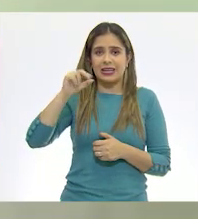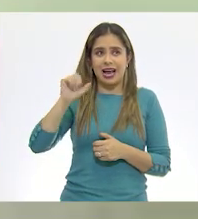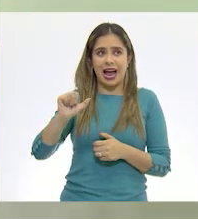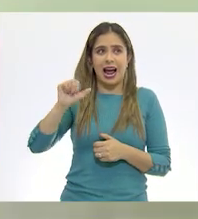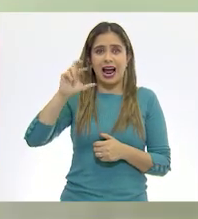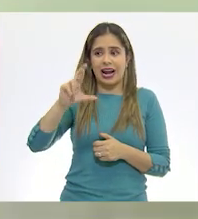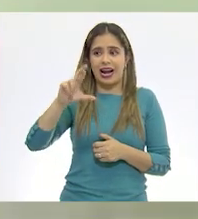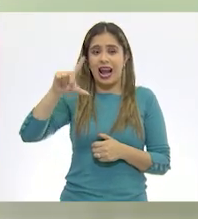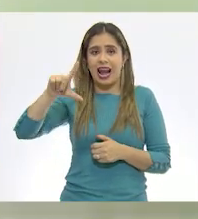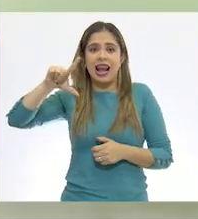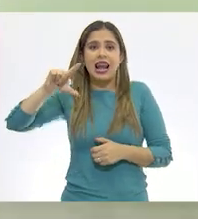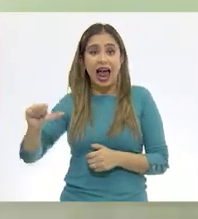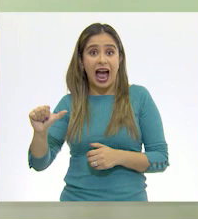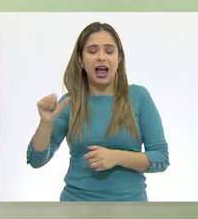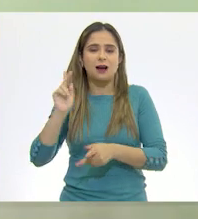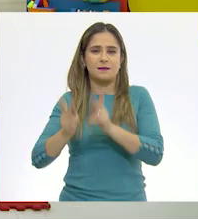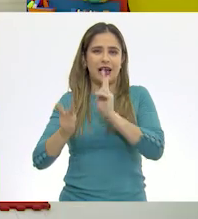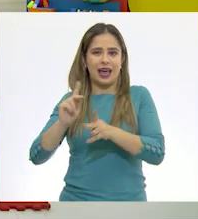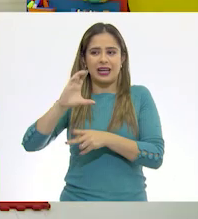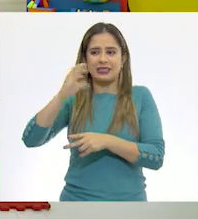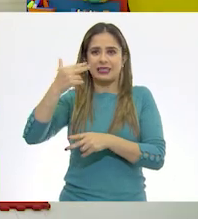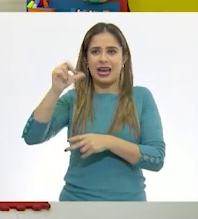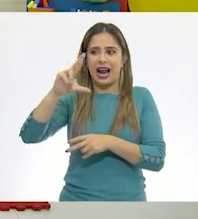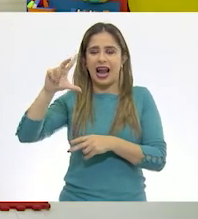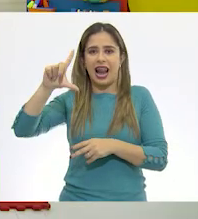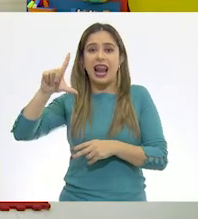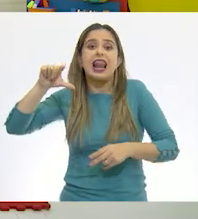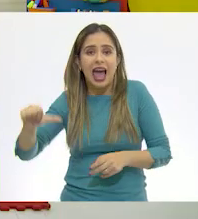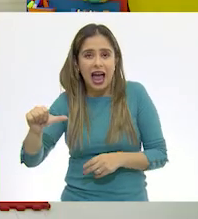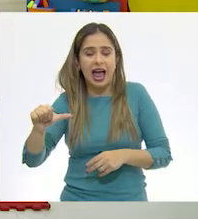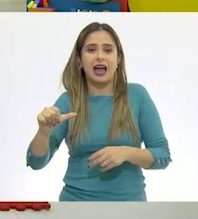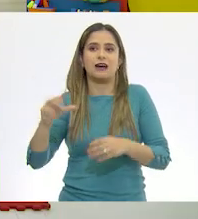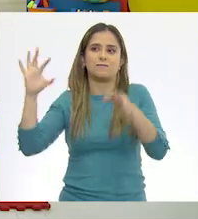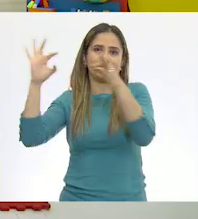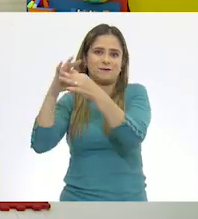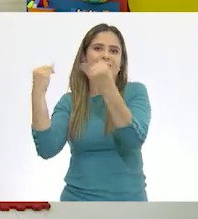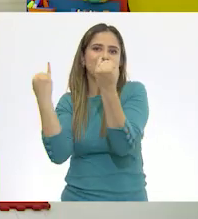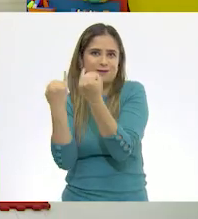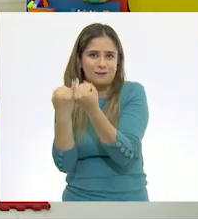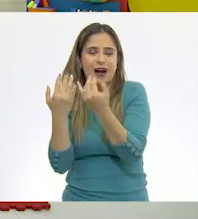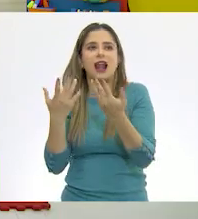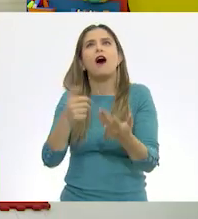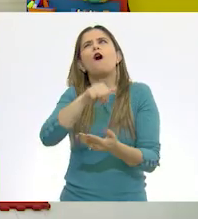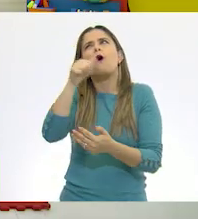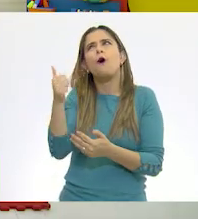Charla. ¿Qué otra? ¿Qué otra? ¿Tú, Carla, cuál dices? Charla.